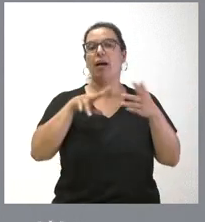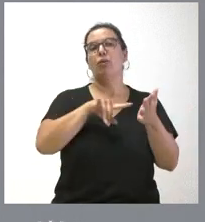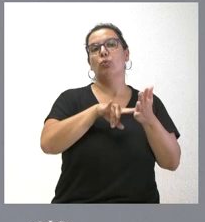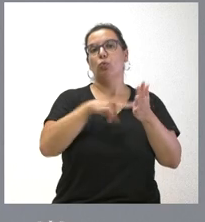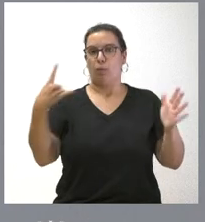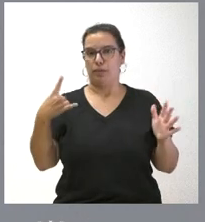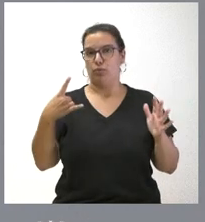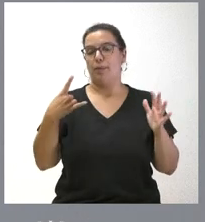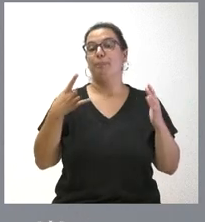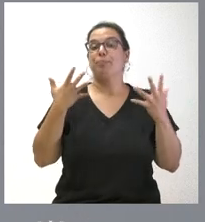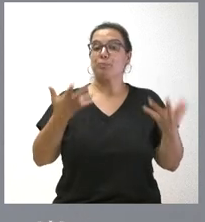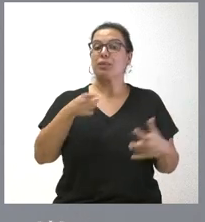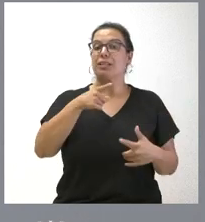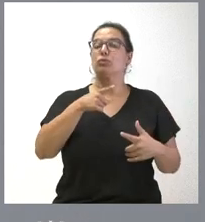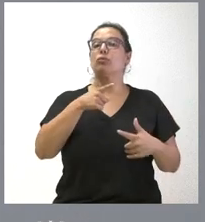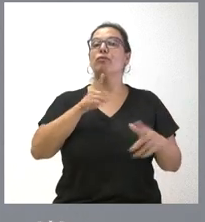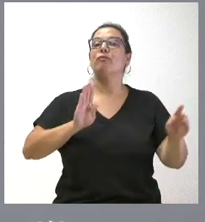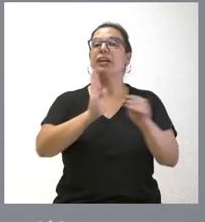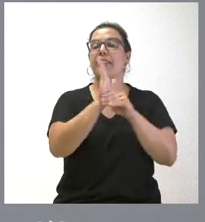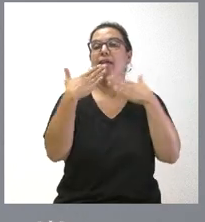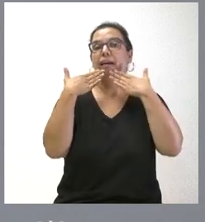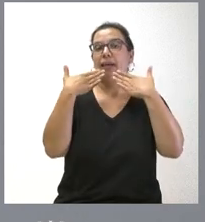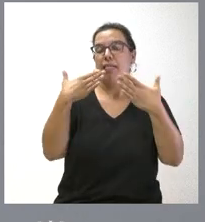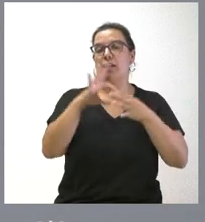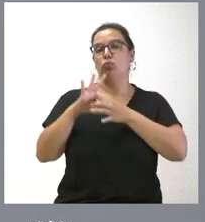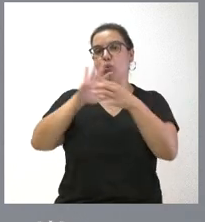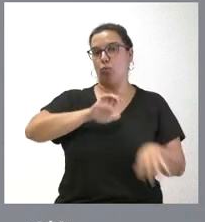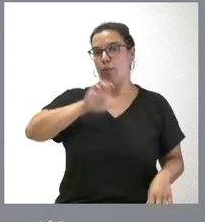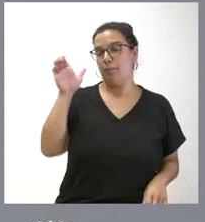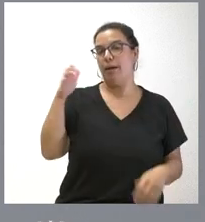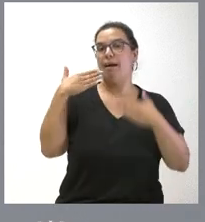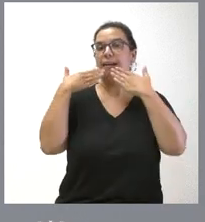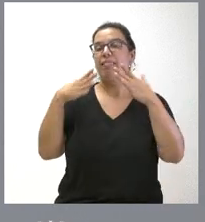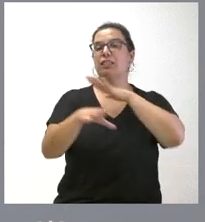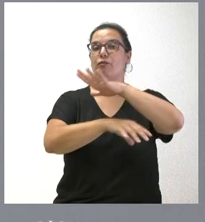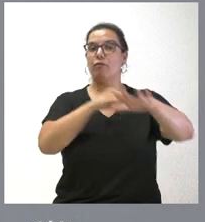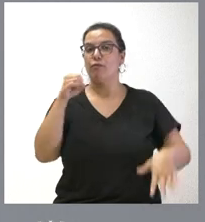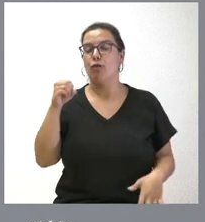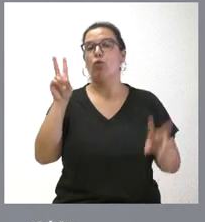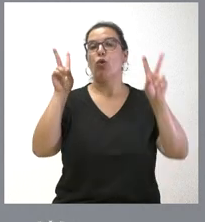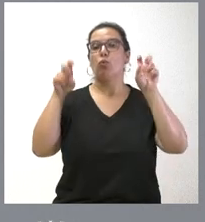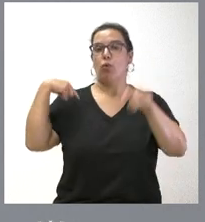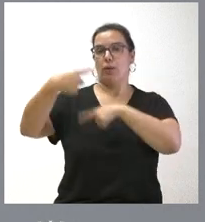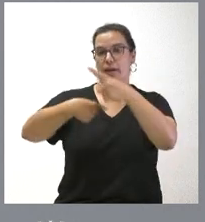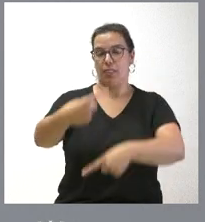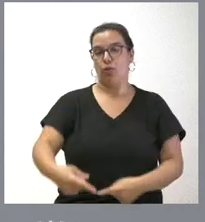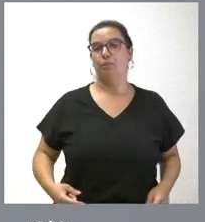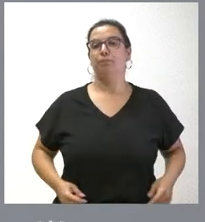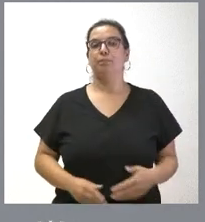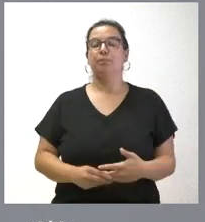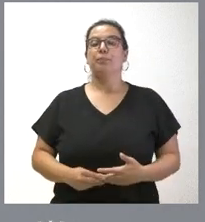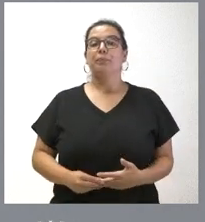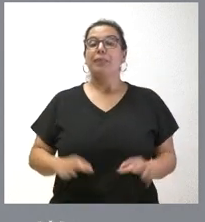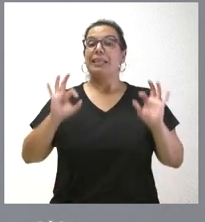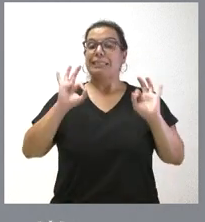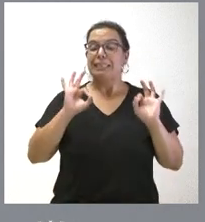tecnologías es una actuación financiada por la Unión Europea a través de los fondos de la nueva generación en concreto